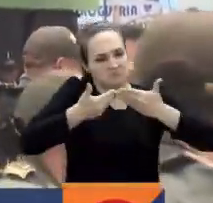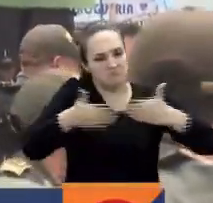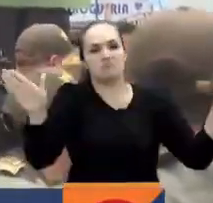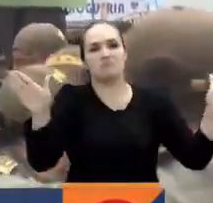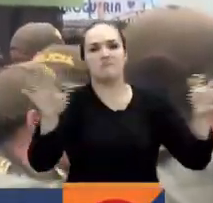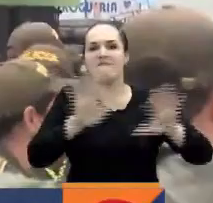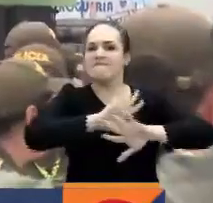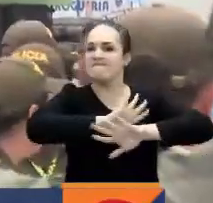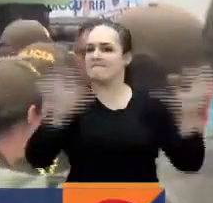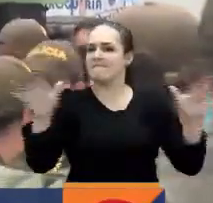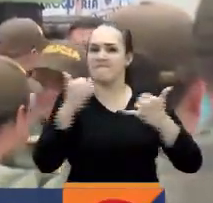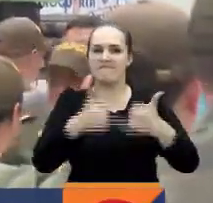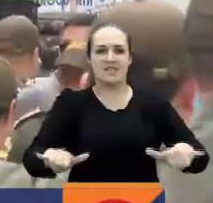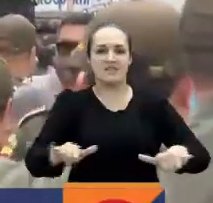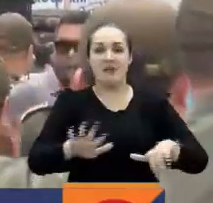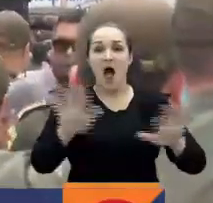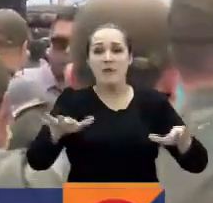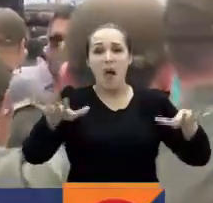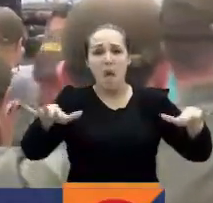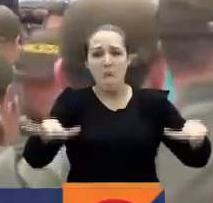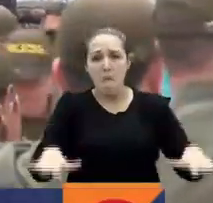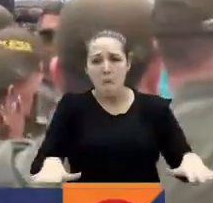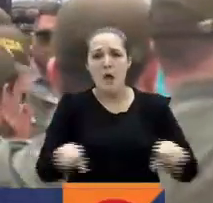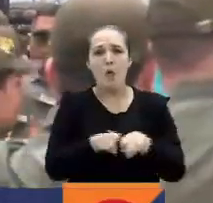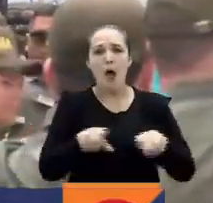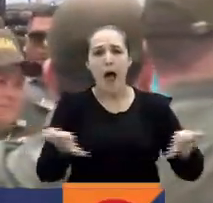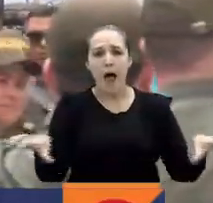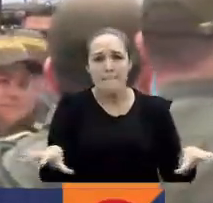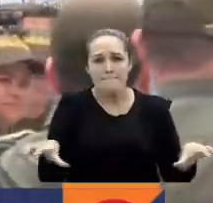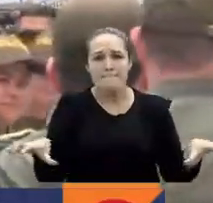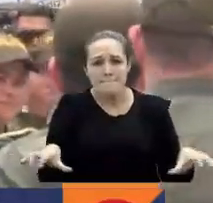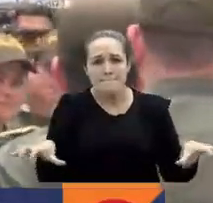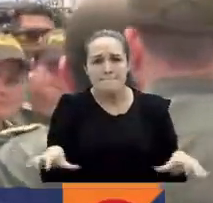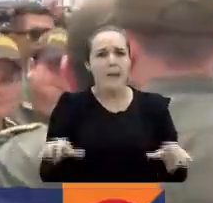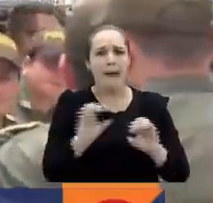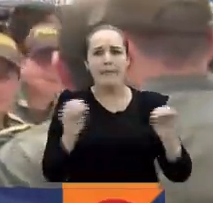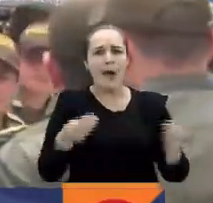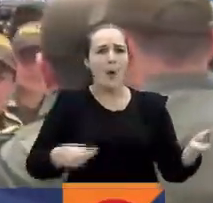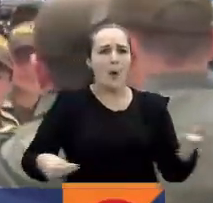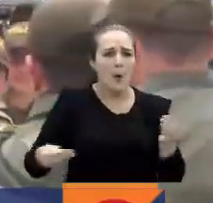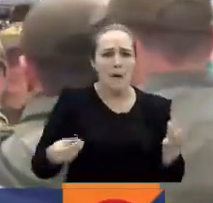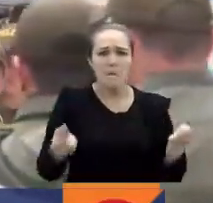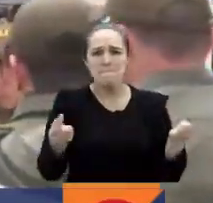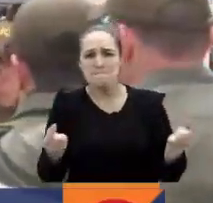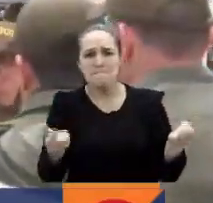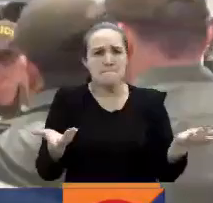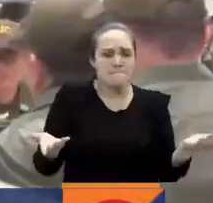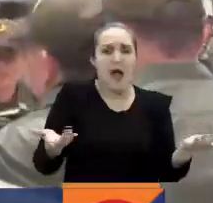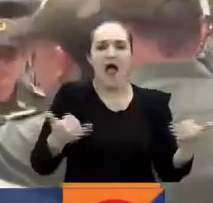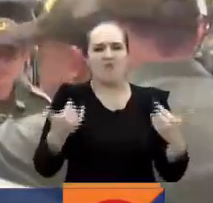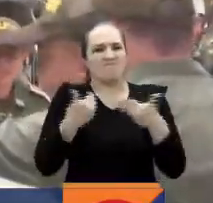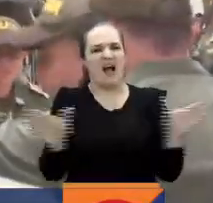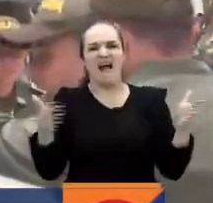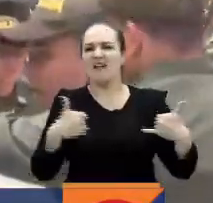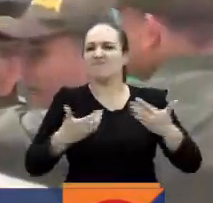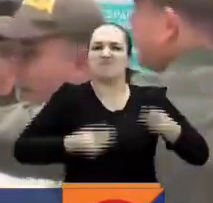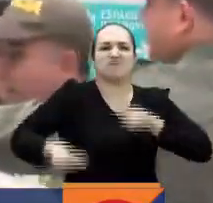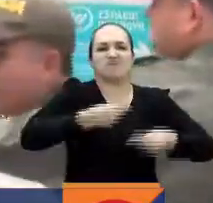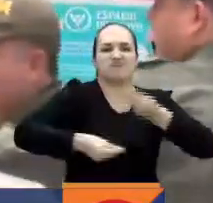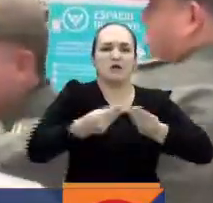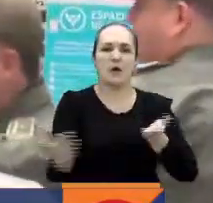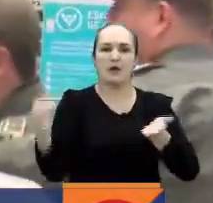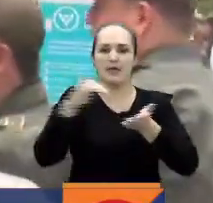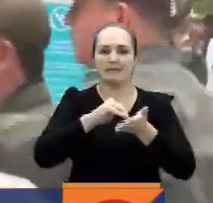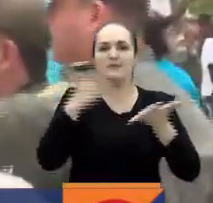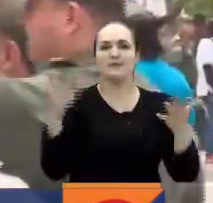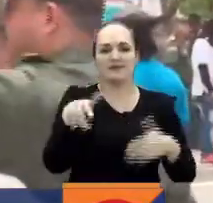a este cese de actividades, si se pudiese decir así, en el intercambio comercial y económico entre los dos países allí en el puente internacional